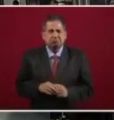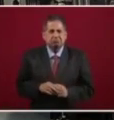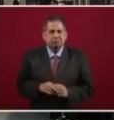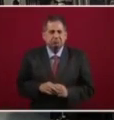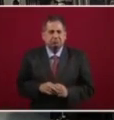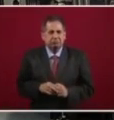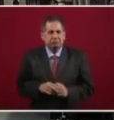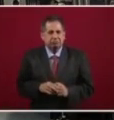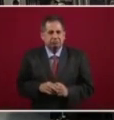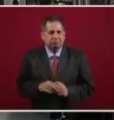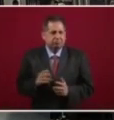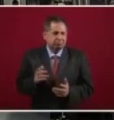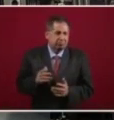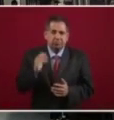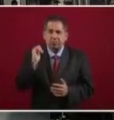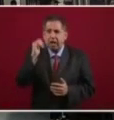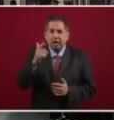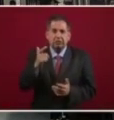pueda